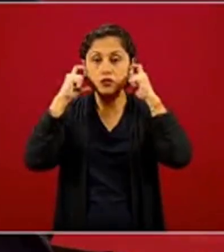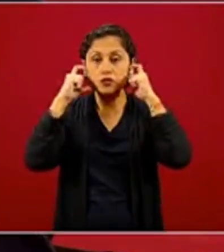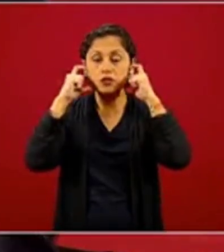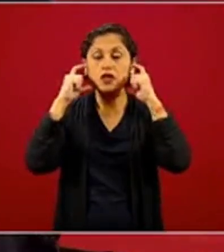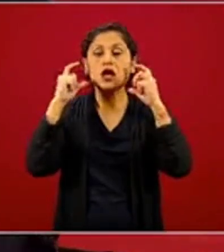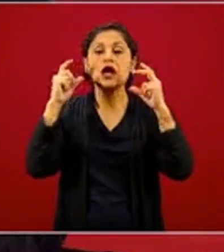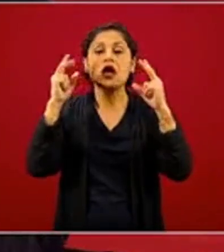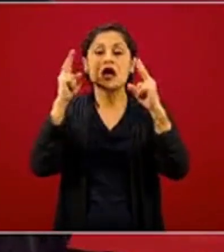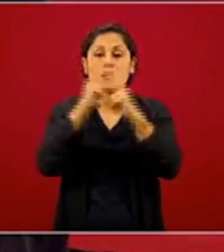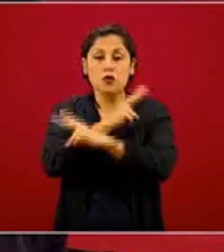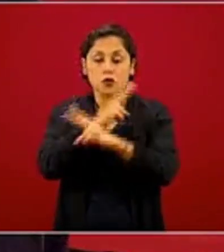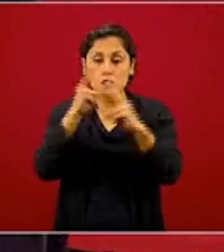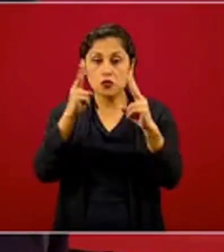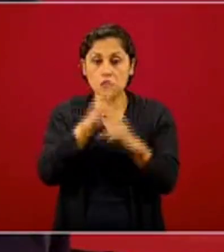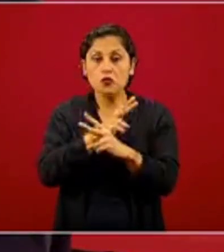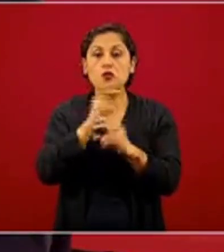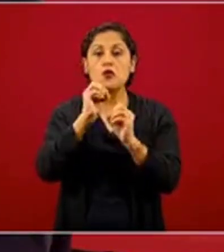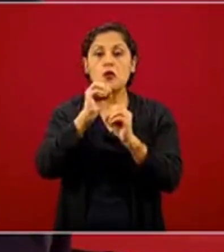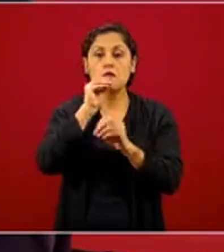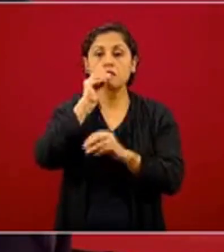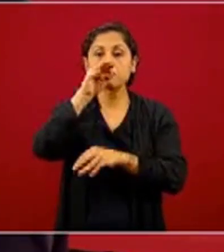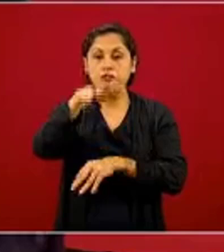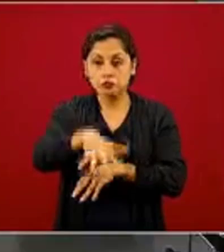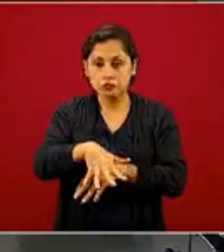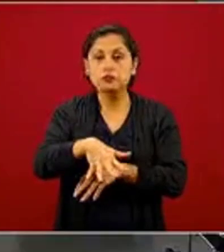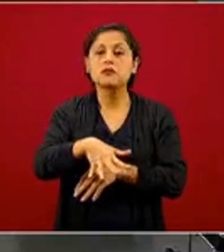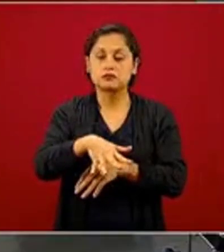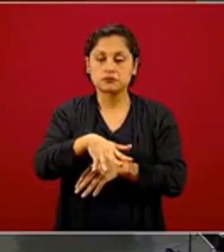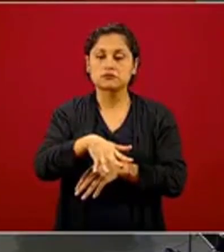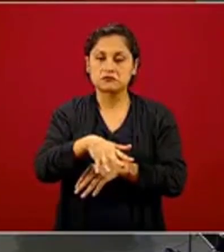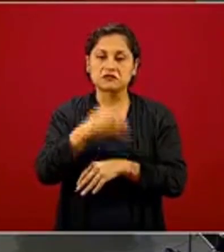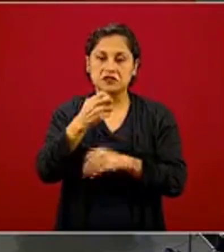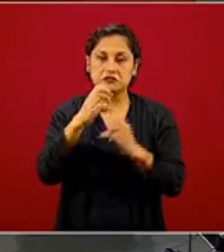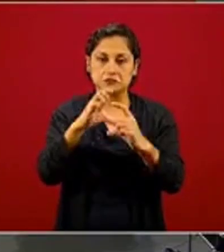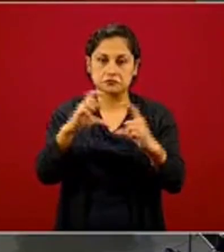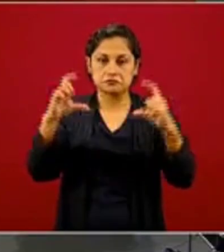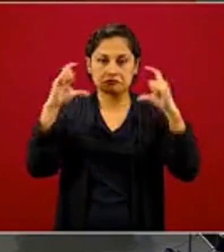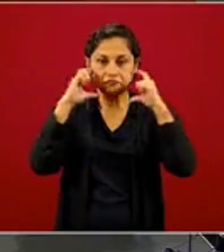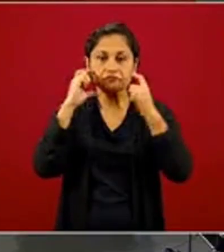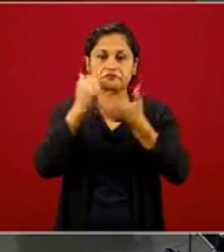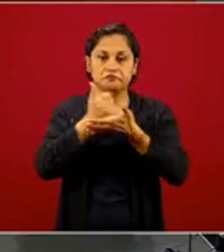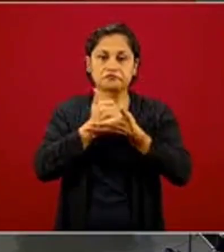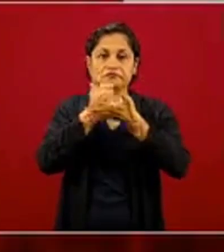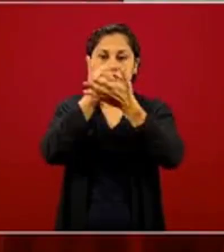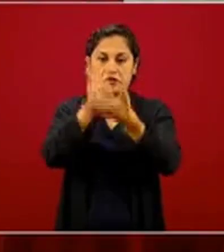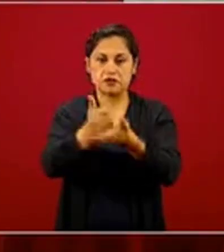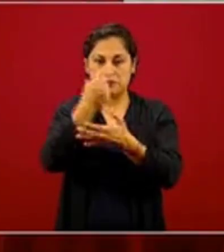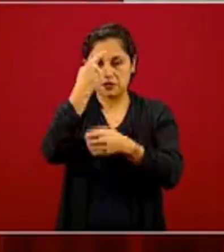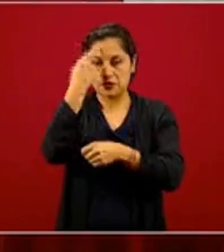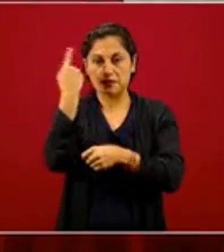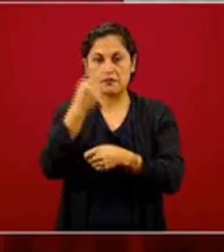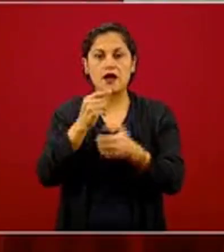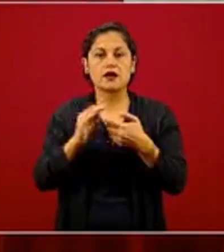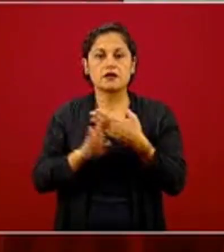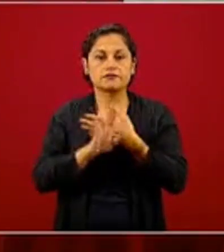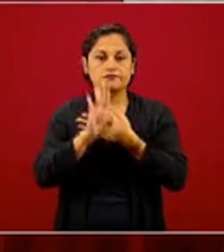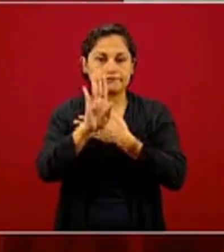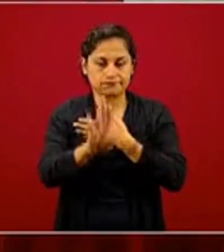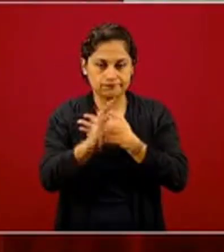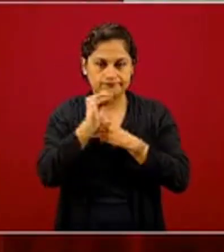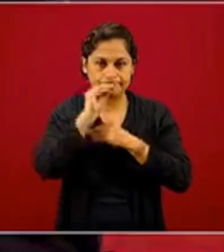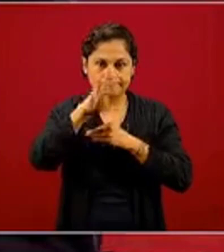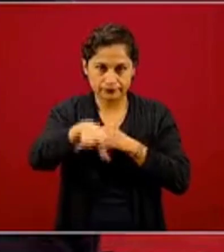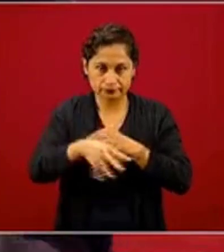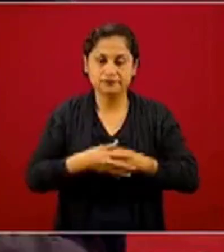vía respiratoria de quien lo usa. Entonces, hasta ahí vamos bien, el cubrebocas puede retener. En ese sentido, llevado a